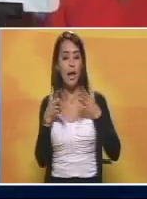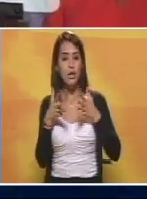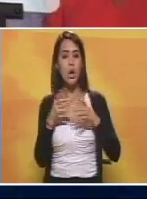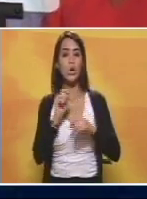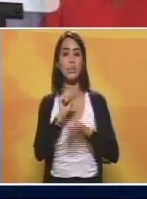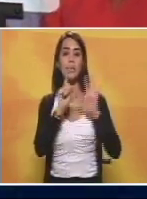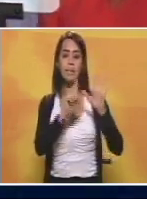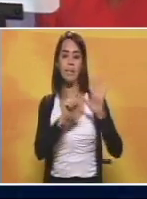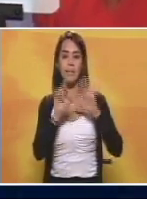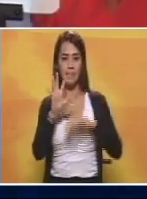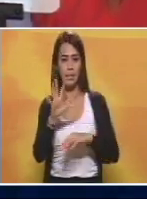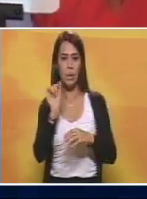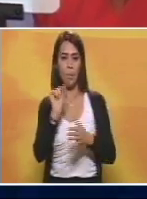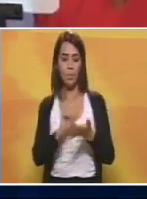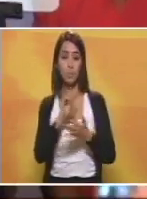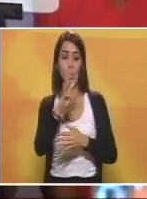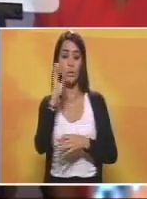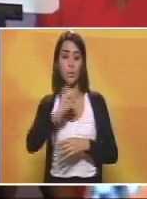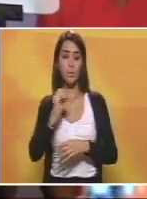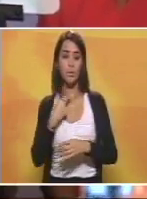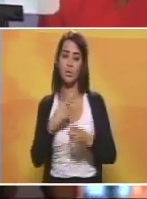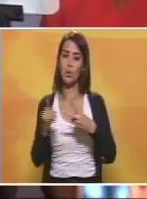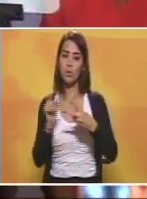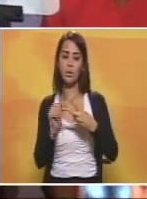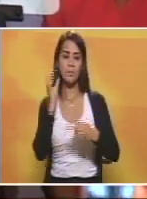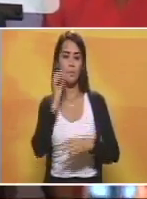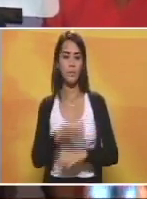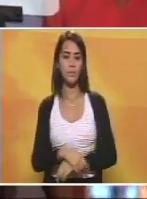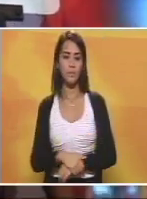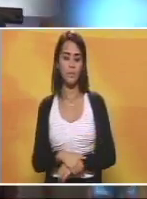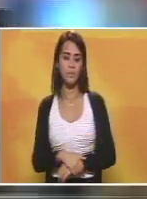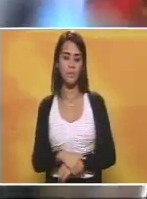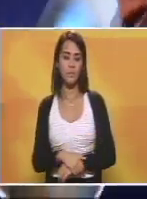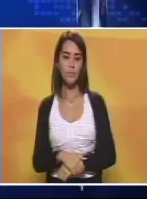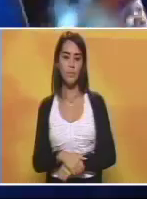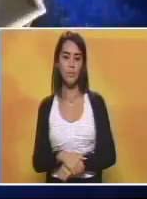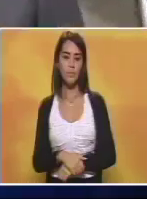5.4 por ciento de los votos frente a su rival sting m